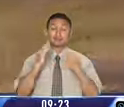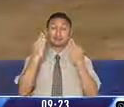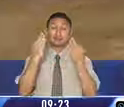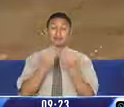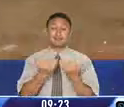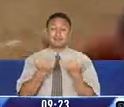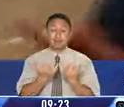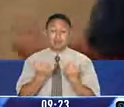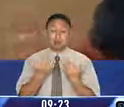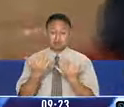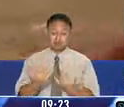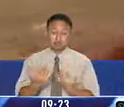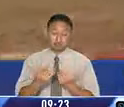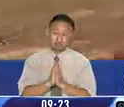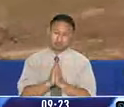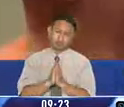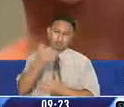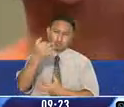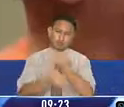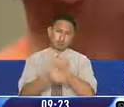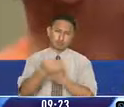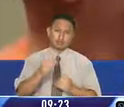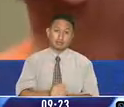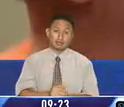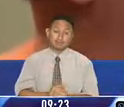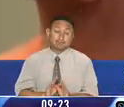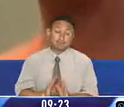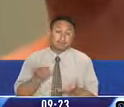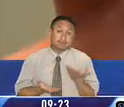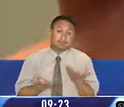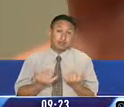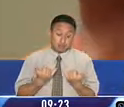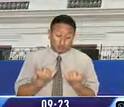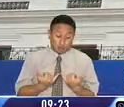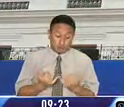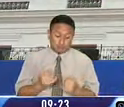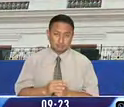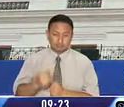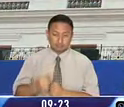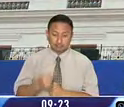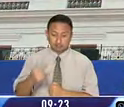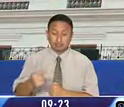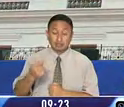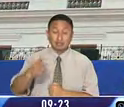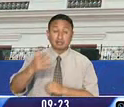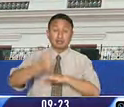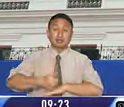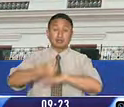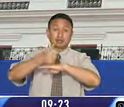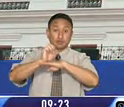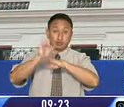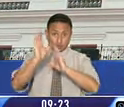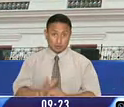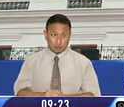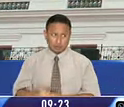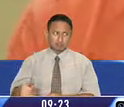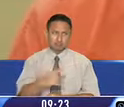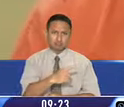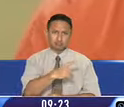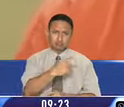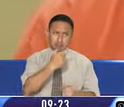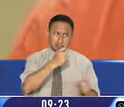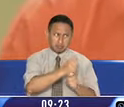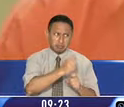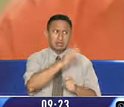a la espera de justicia. Y tal vez esta podría llegar si las autoridades ecuatorianas interceden